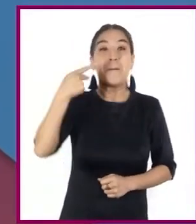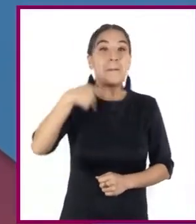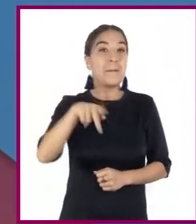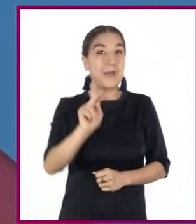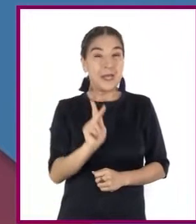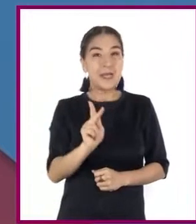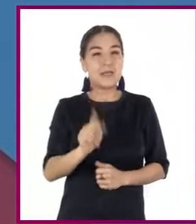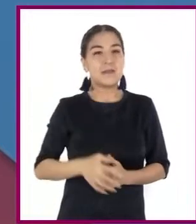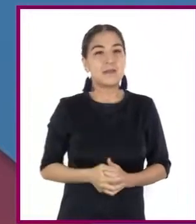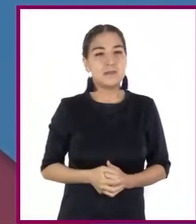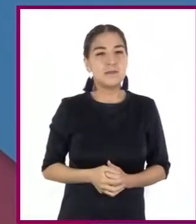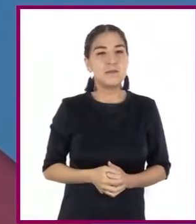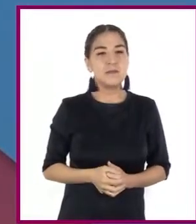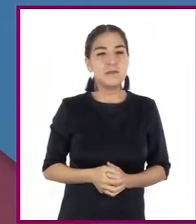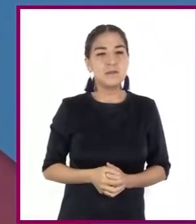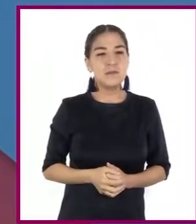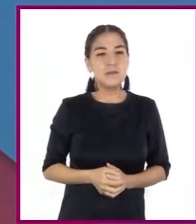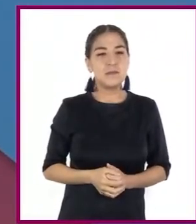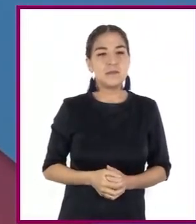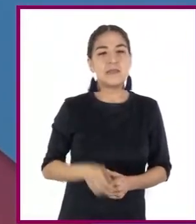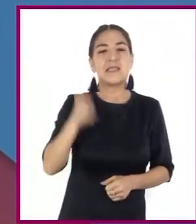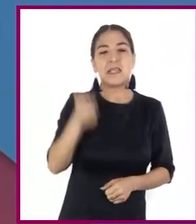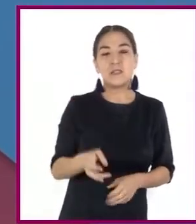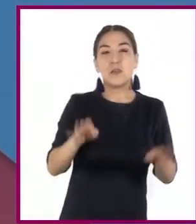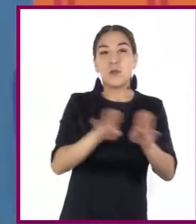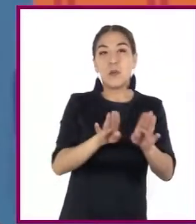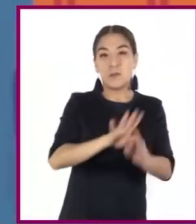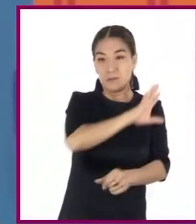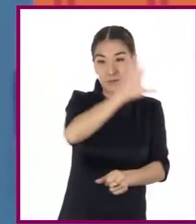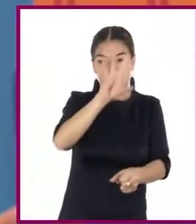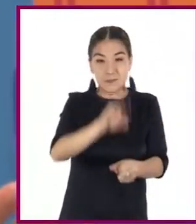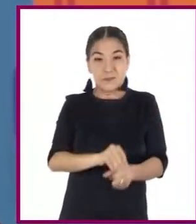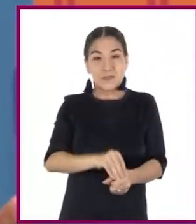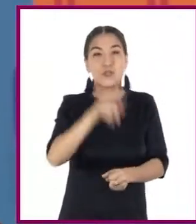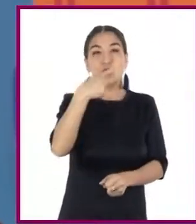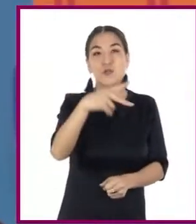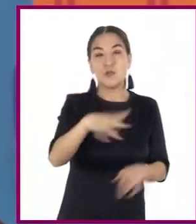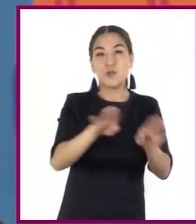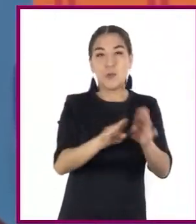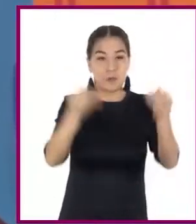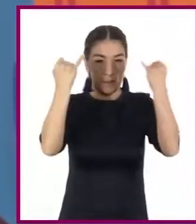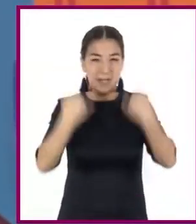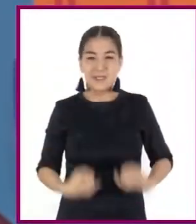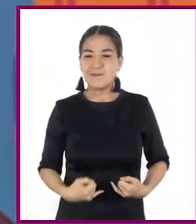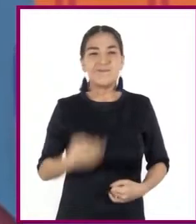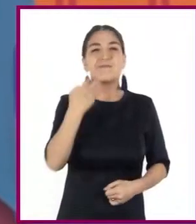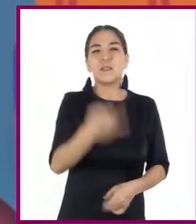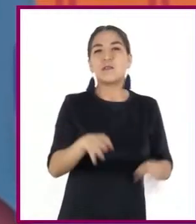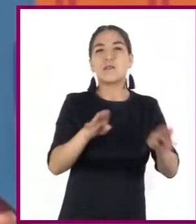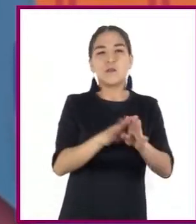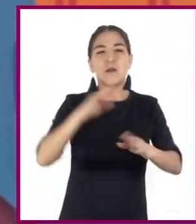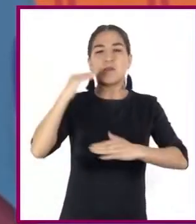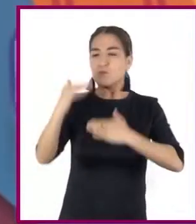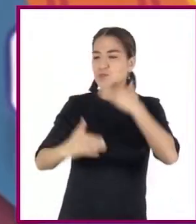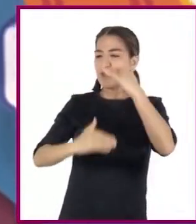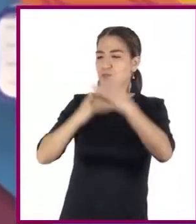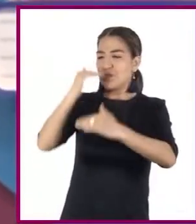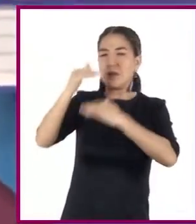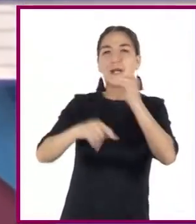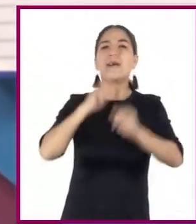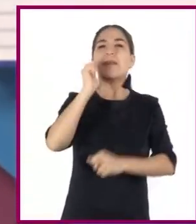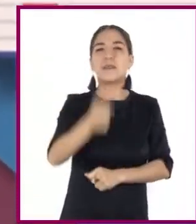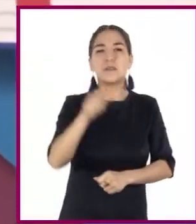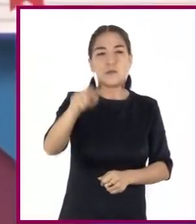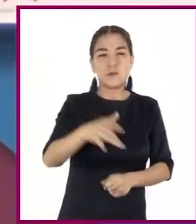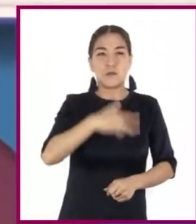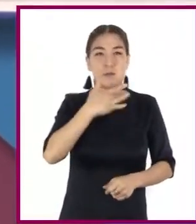embargo, solo estos no conforman toda su identidad, ya que durante esta etapa de la adolescencia, la conformación